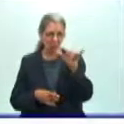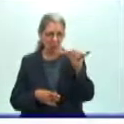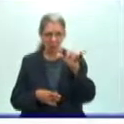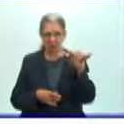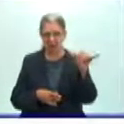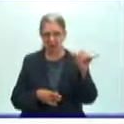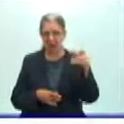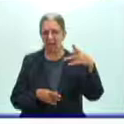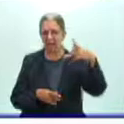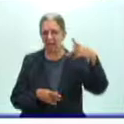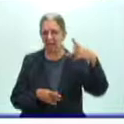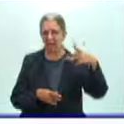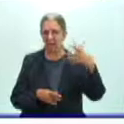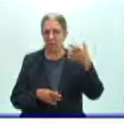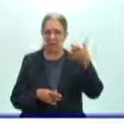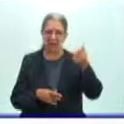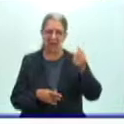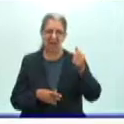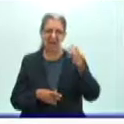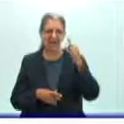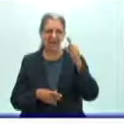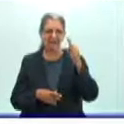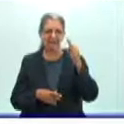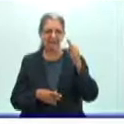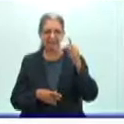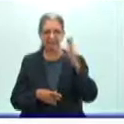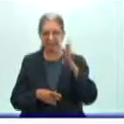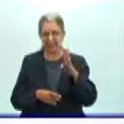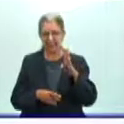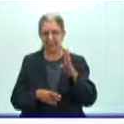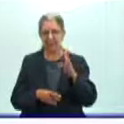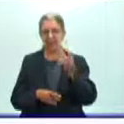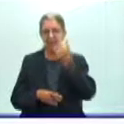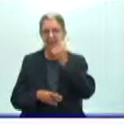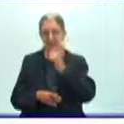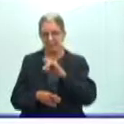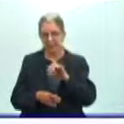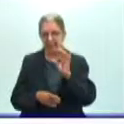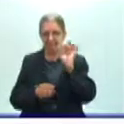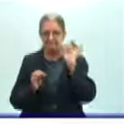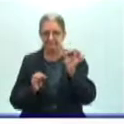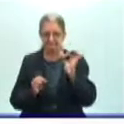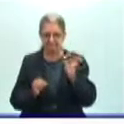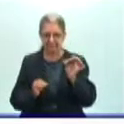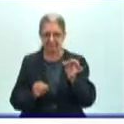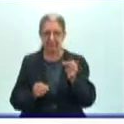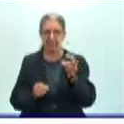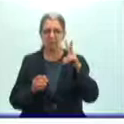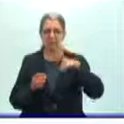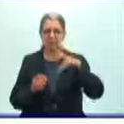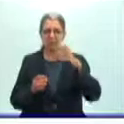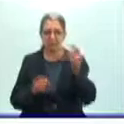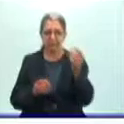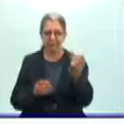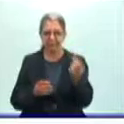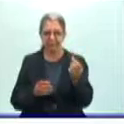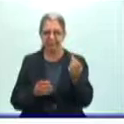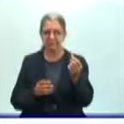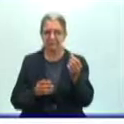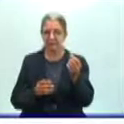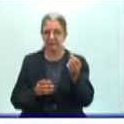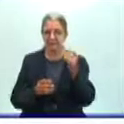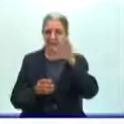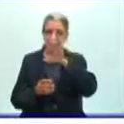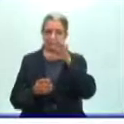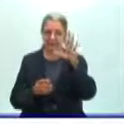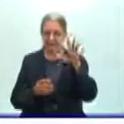ángulo AFB, entonces tiene también el mismo valor, 55